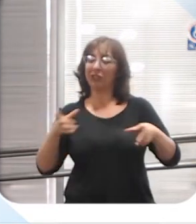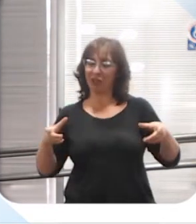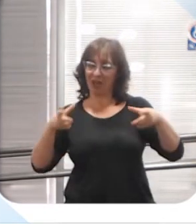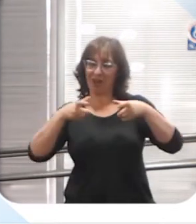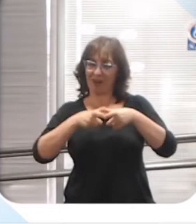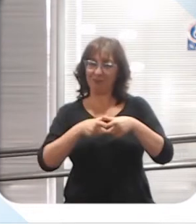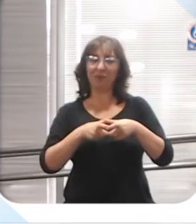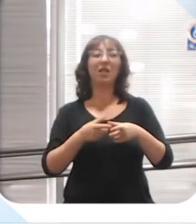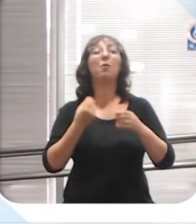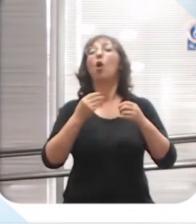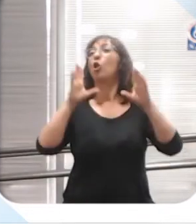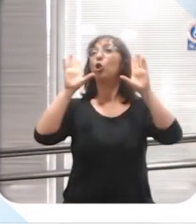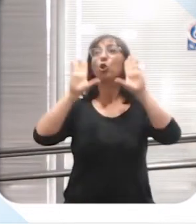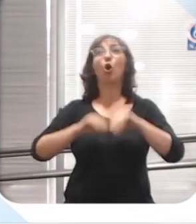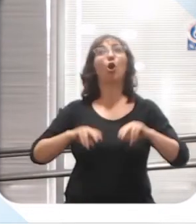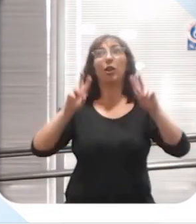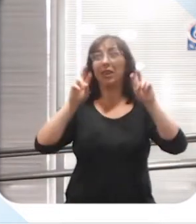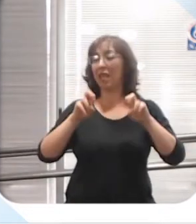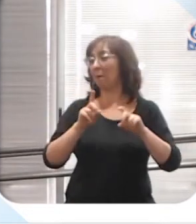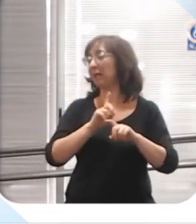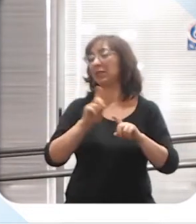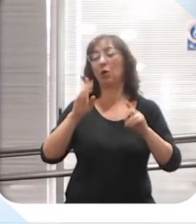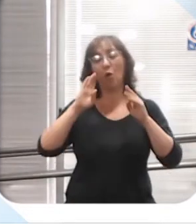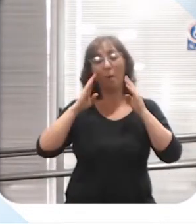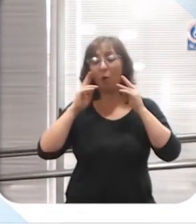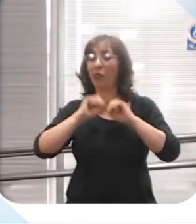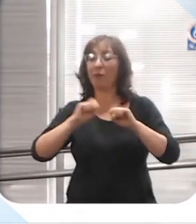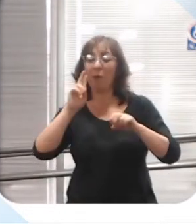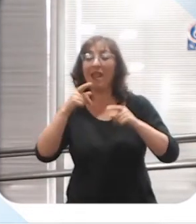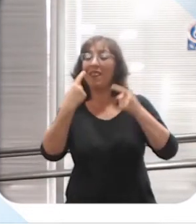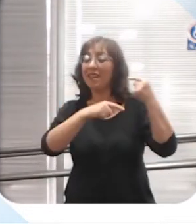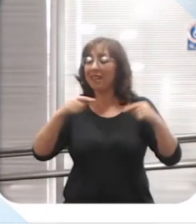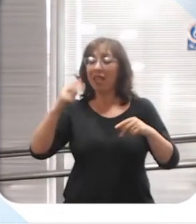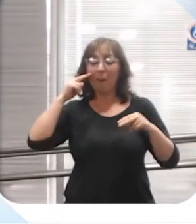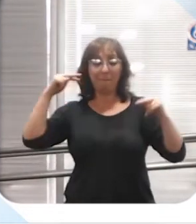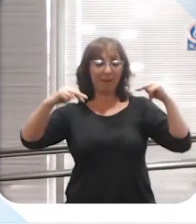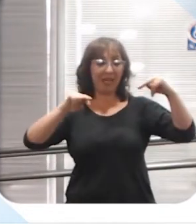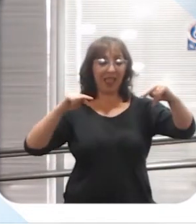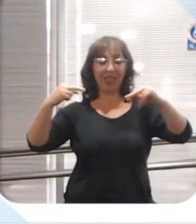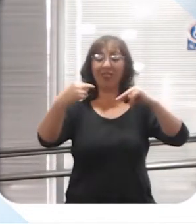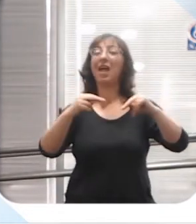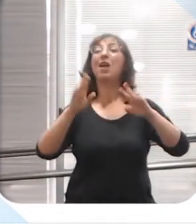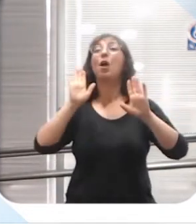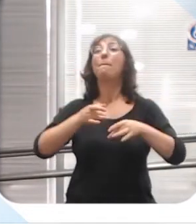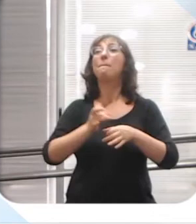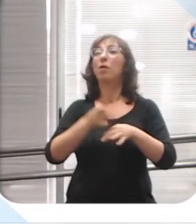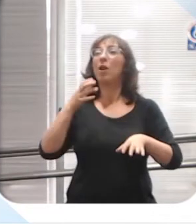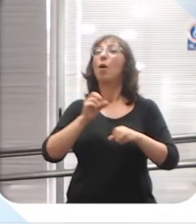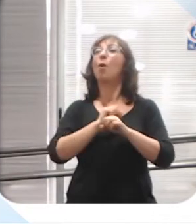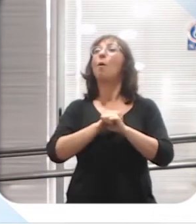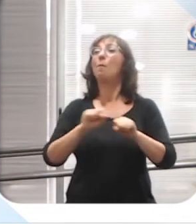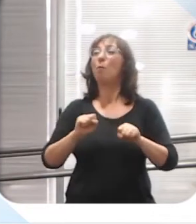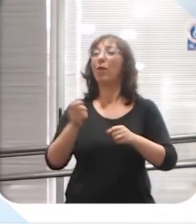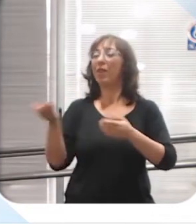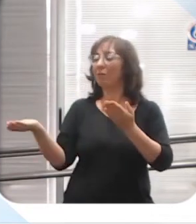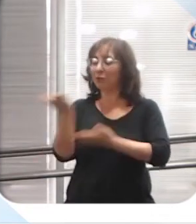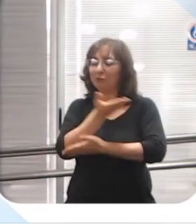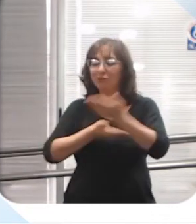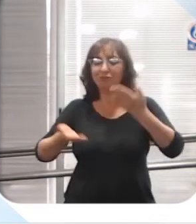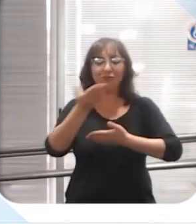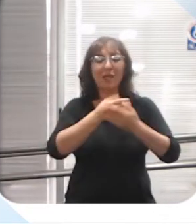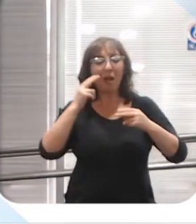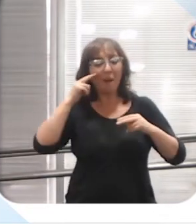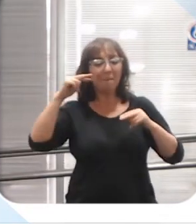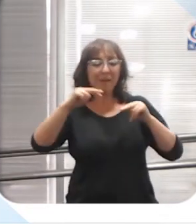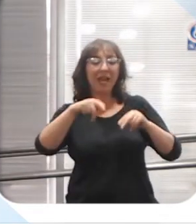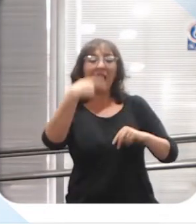obviamente no abarcamos todos los temas, sino porque desde las distintas miradas profesionales podemos enriquecer los ángulos en los que miramos